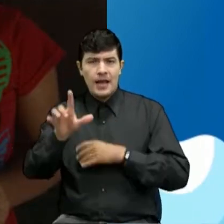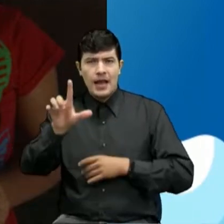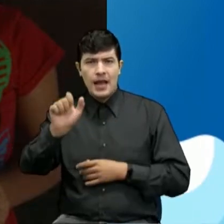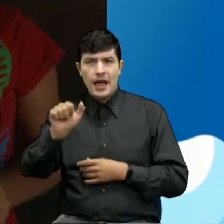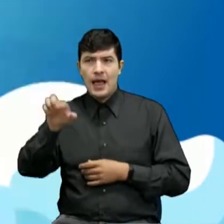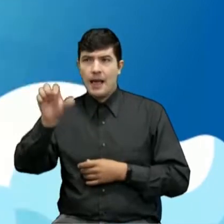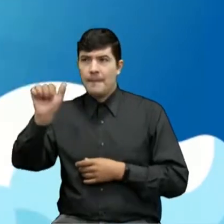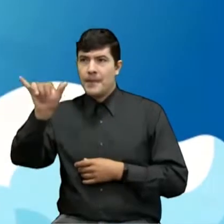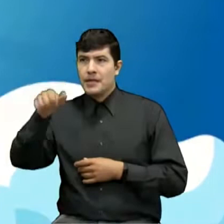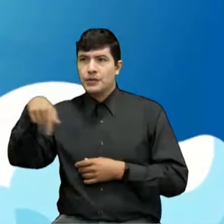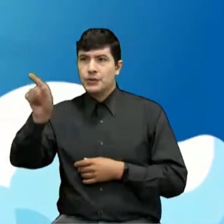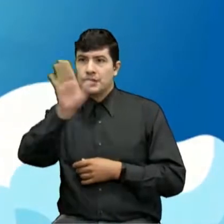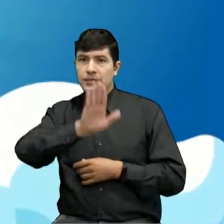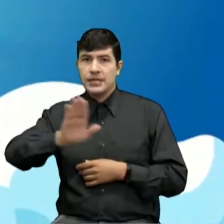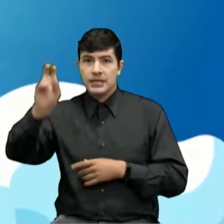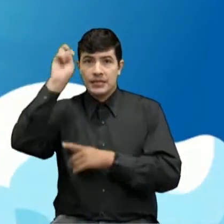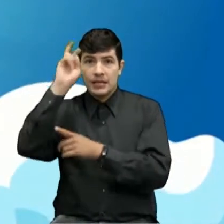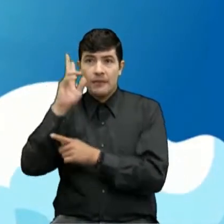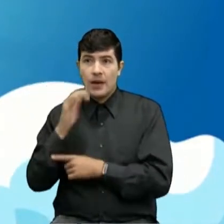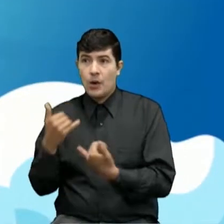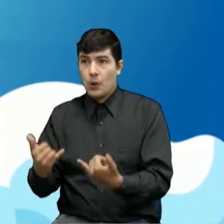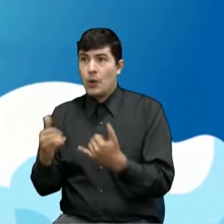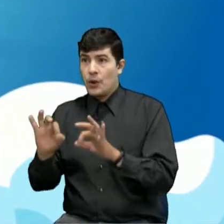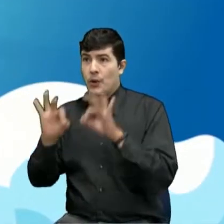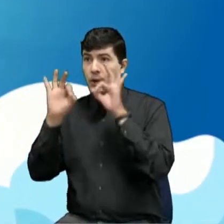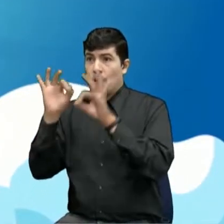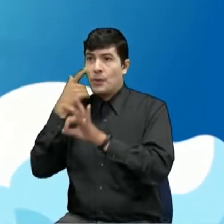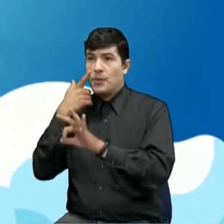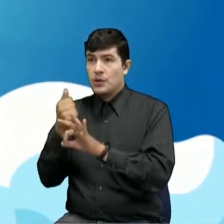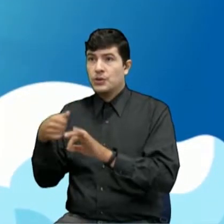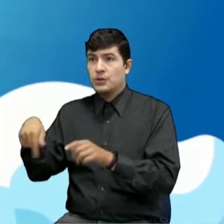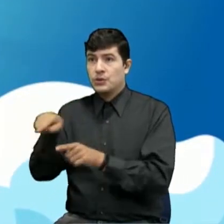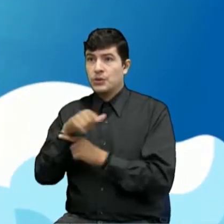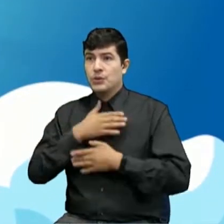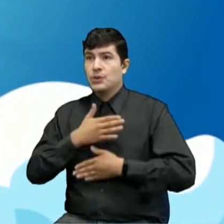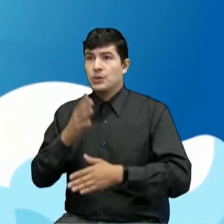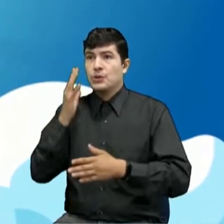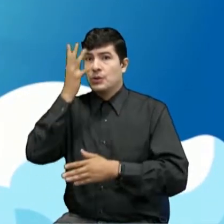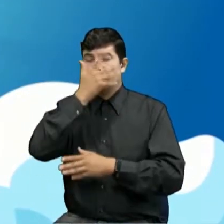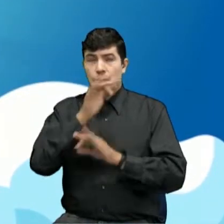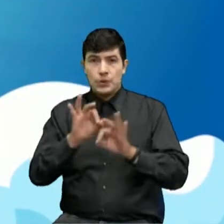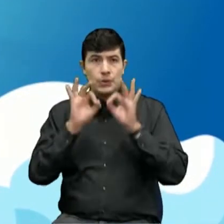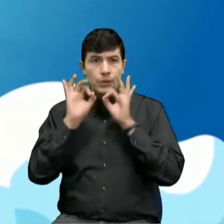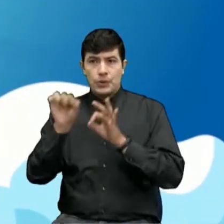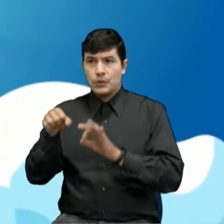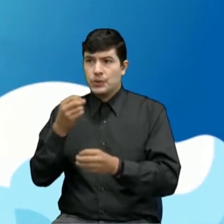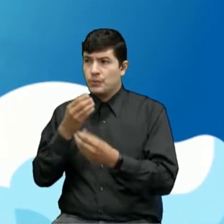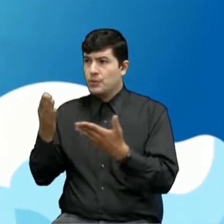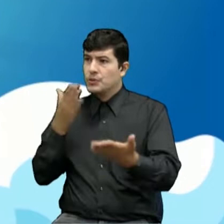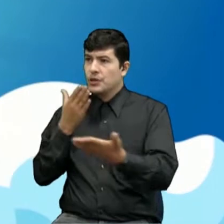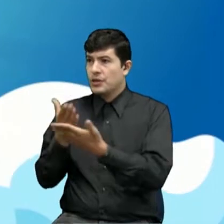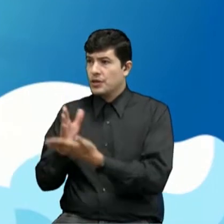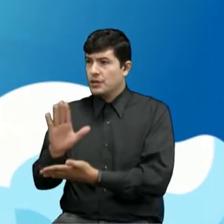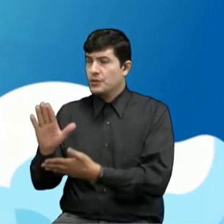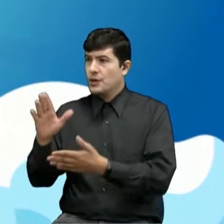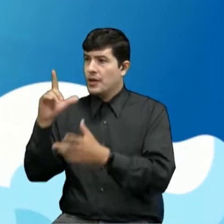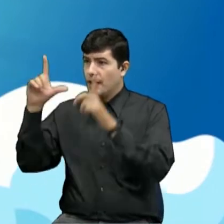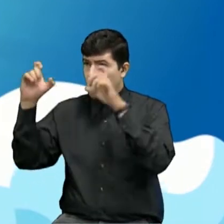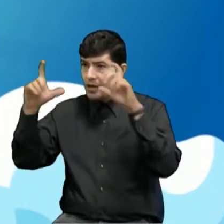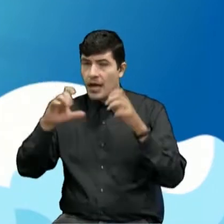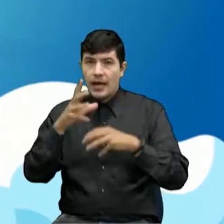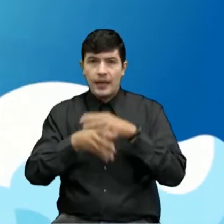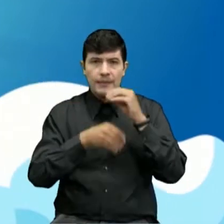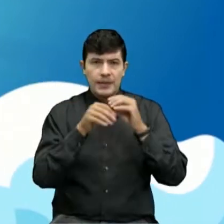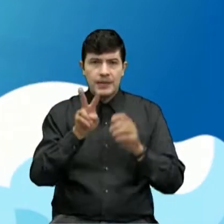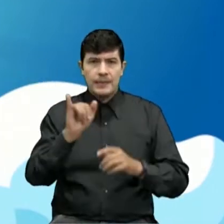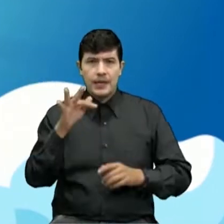Santander. ¡Qué maravilla! Un besito para Fer, mi cielo. Gracias por esa foto. Tengo por aquí a